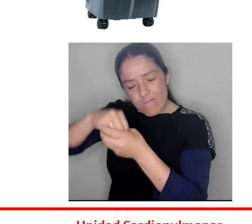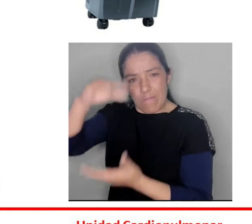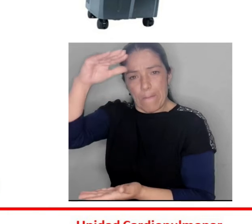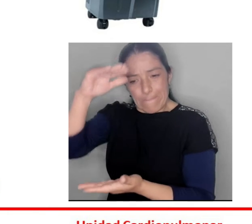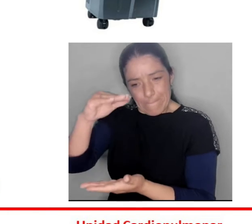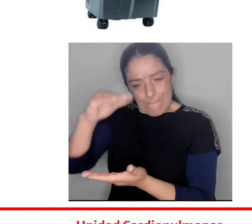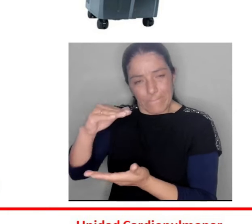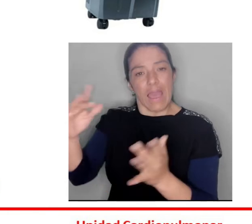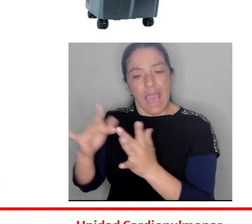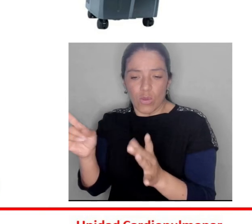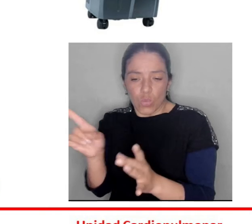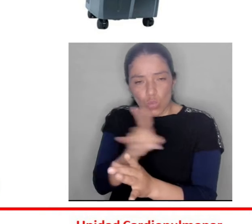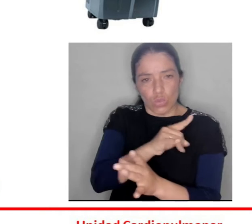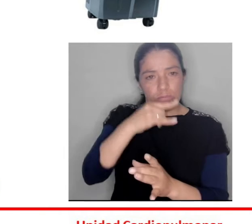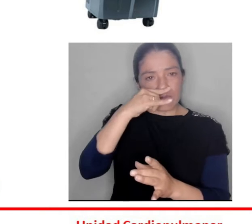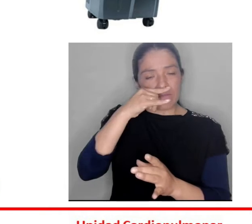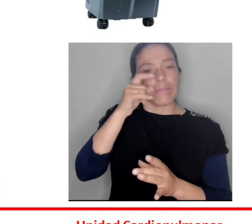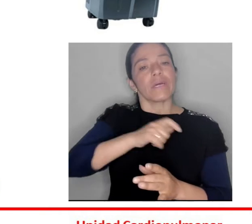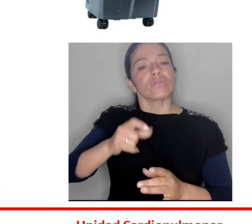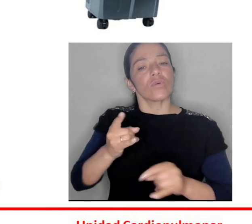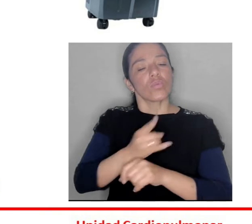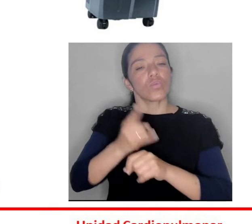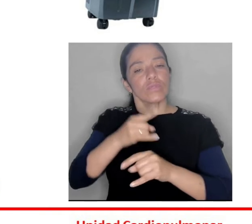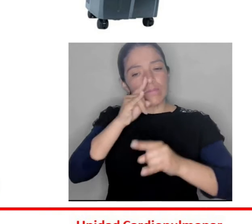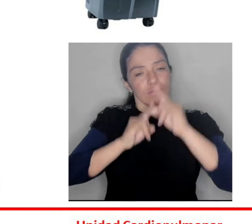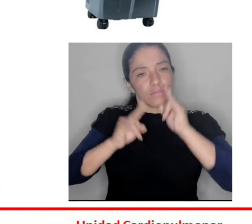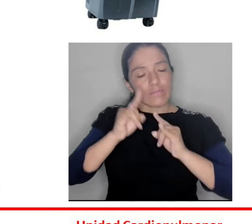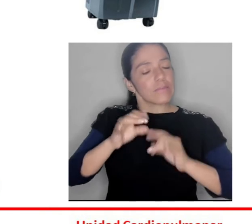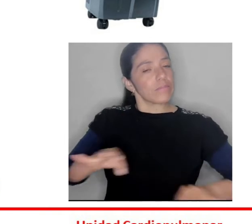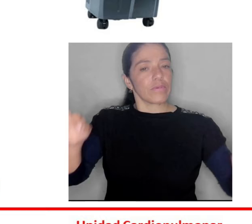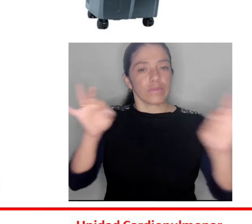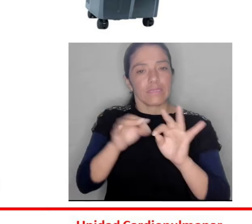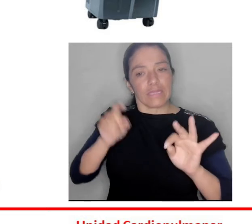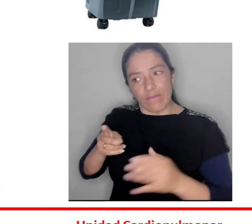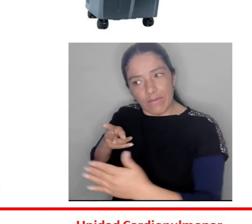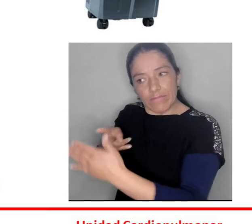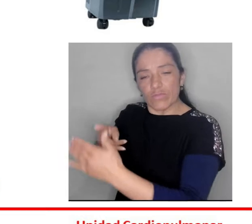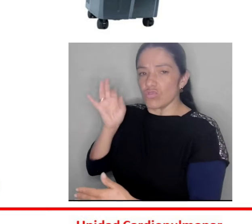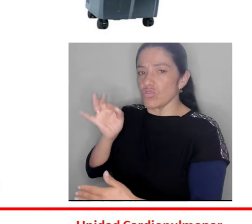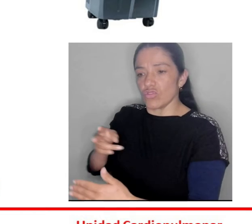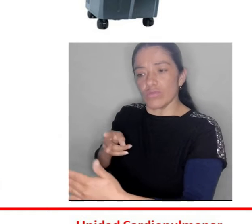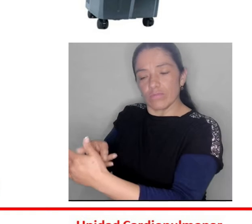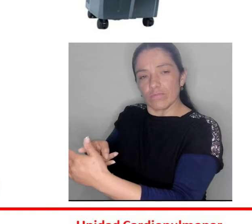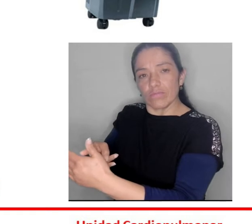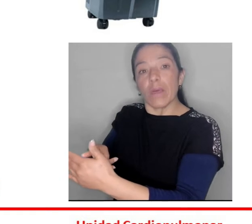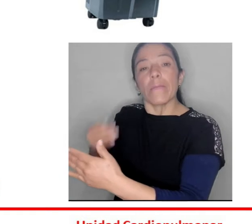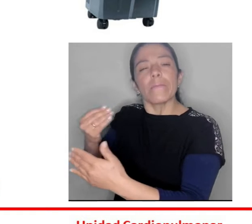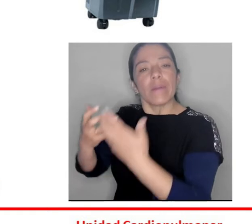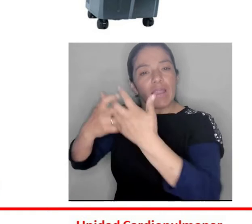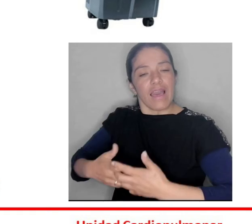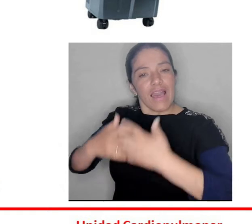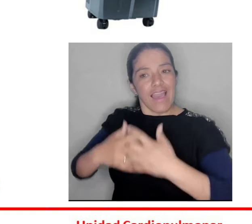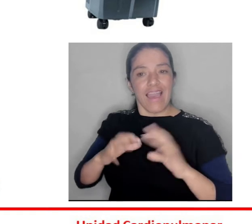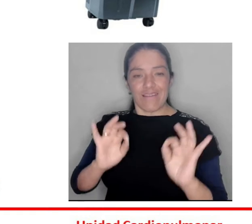aire y lo concentra para el uso del paciente. Necesita siempre estar conectado a una corriente eléctrica para